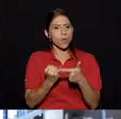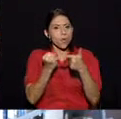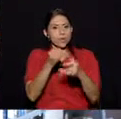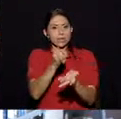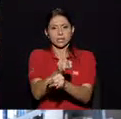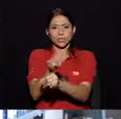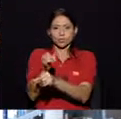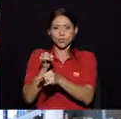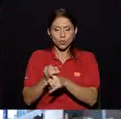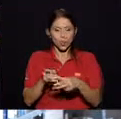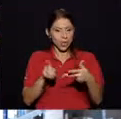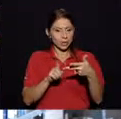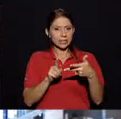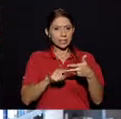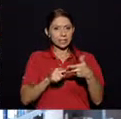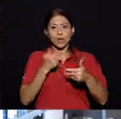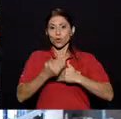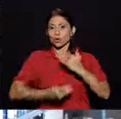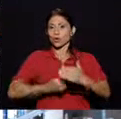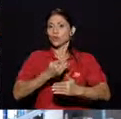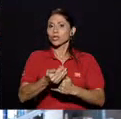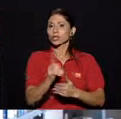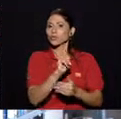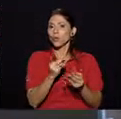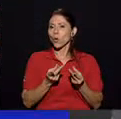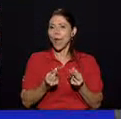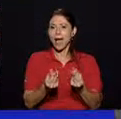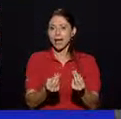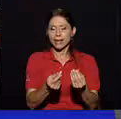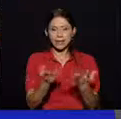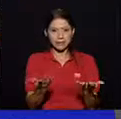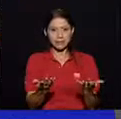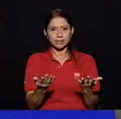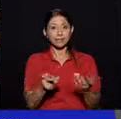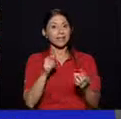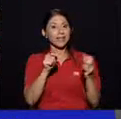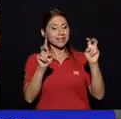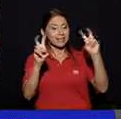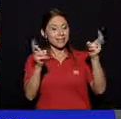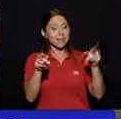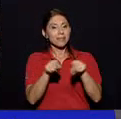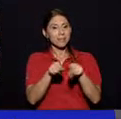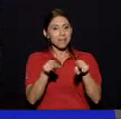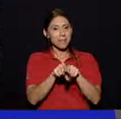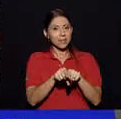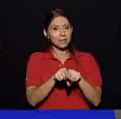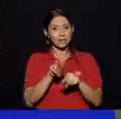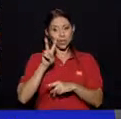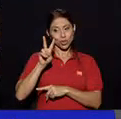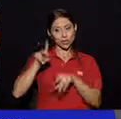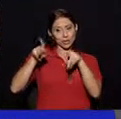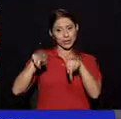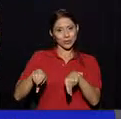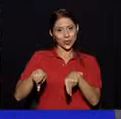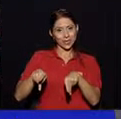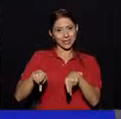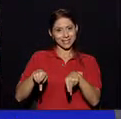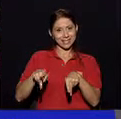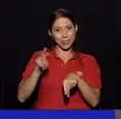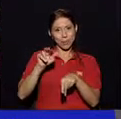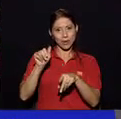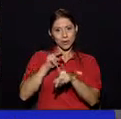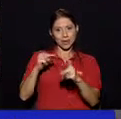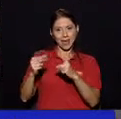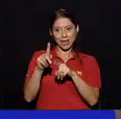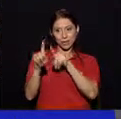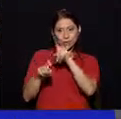Sí, es muy importante el interponer denuncias. Siempre las personas saben cómo es el diario vivir en